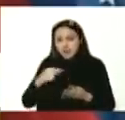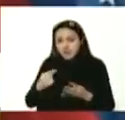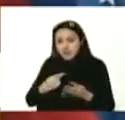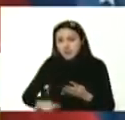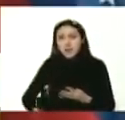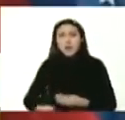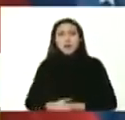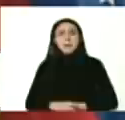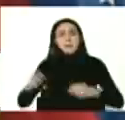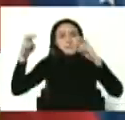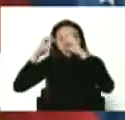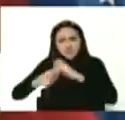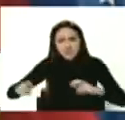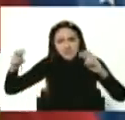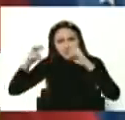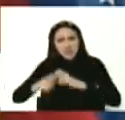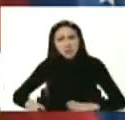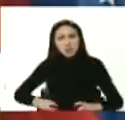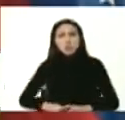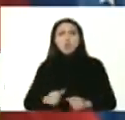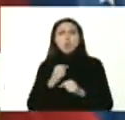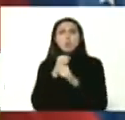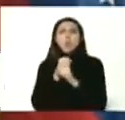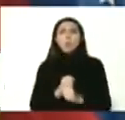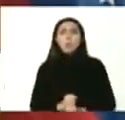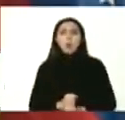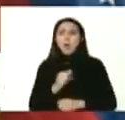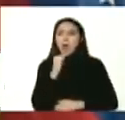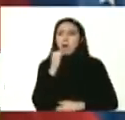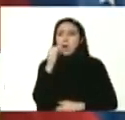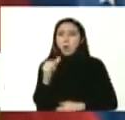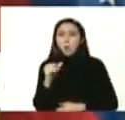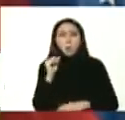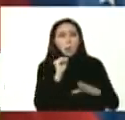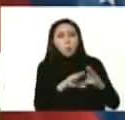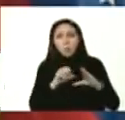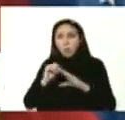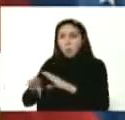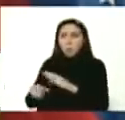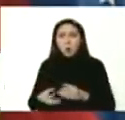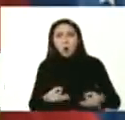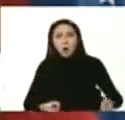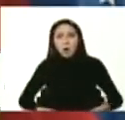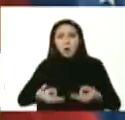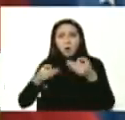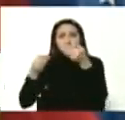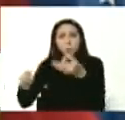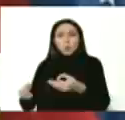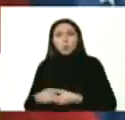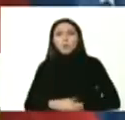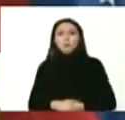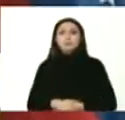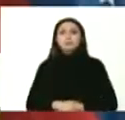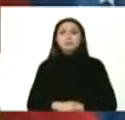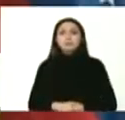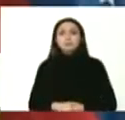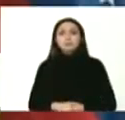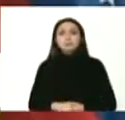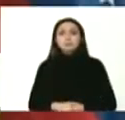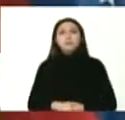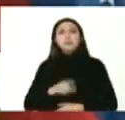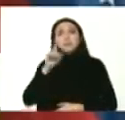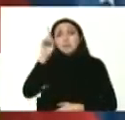están bajo investigación. Enviamos informes, enviamos documentos, hacemos ampliaciones